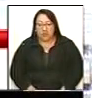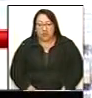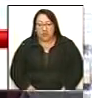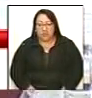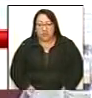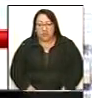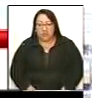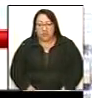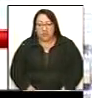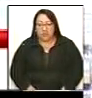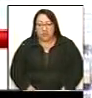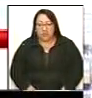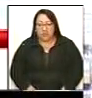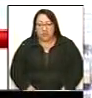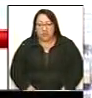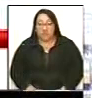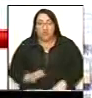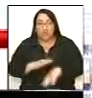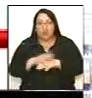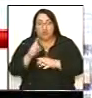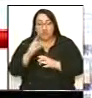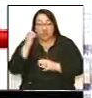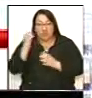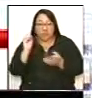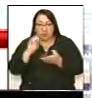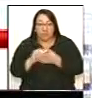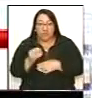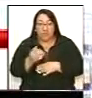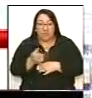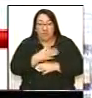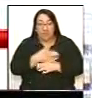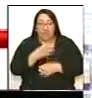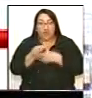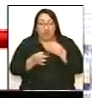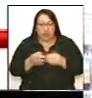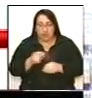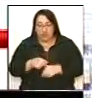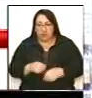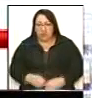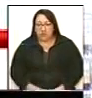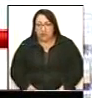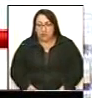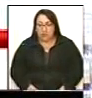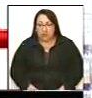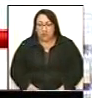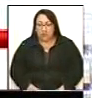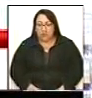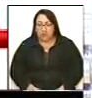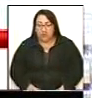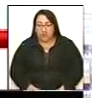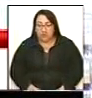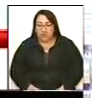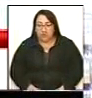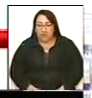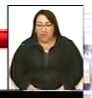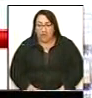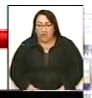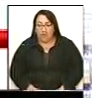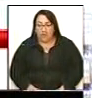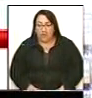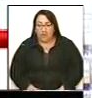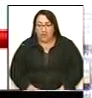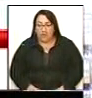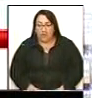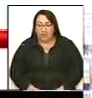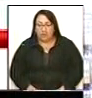una acotación que en anterior intervención hice en el Congreso, y